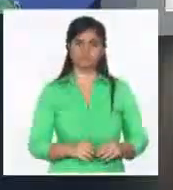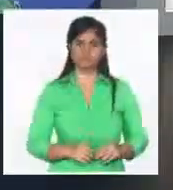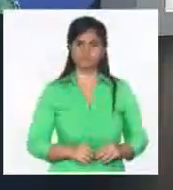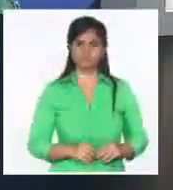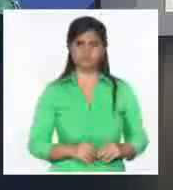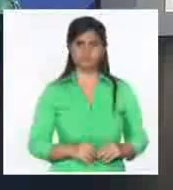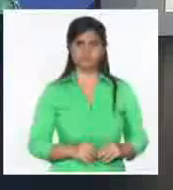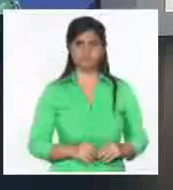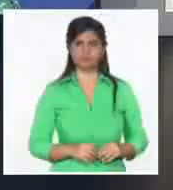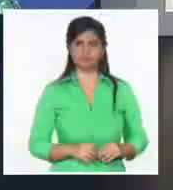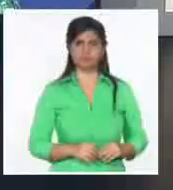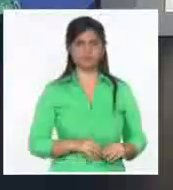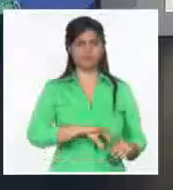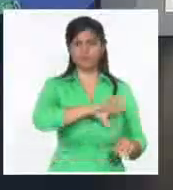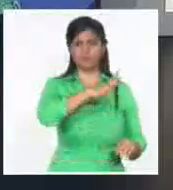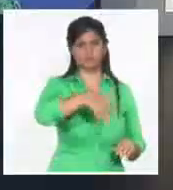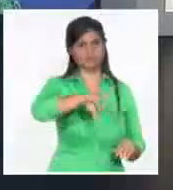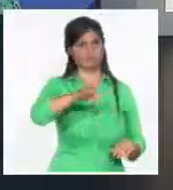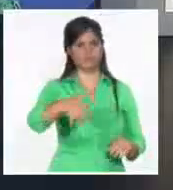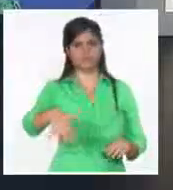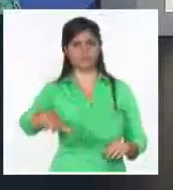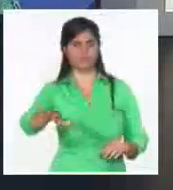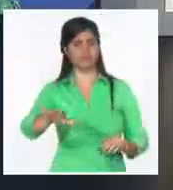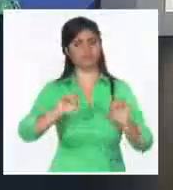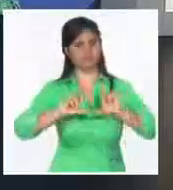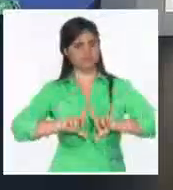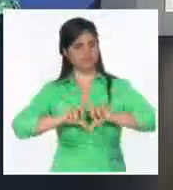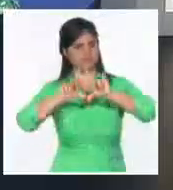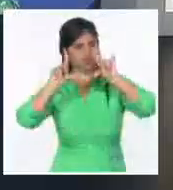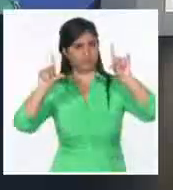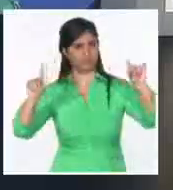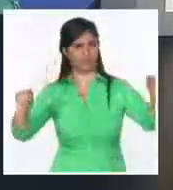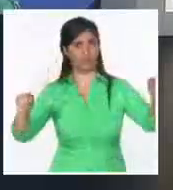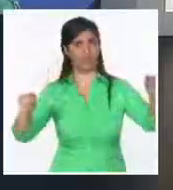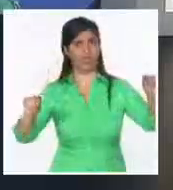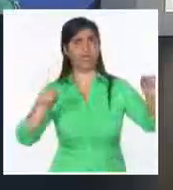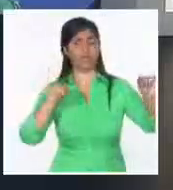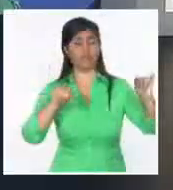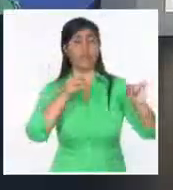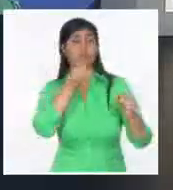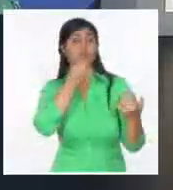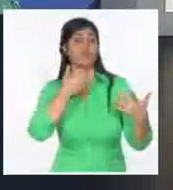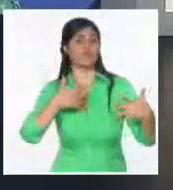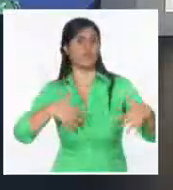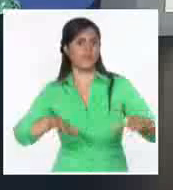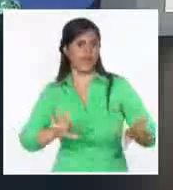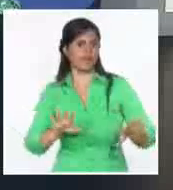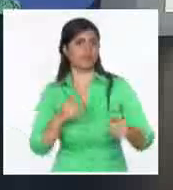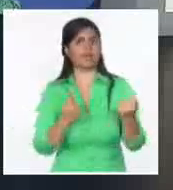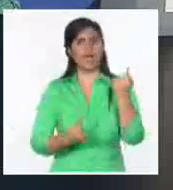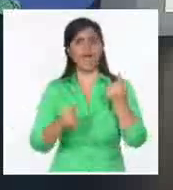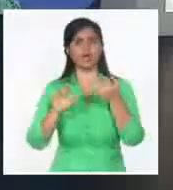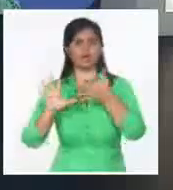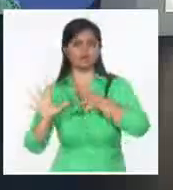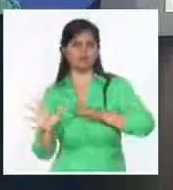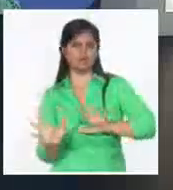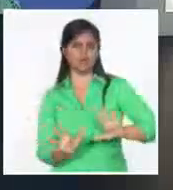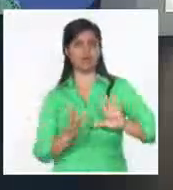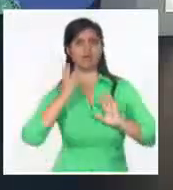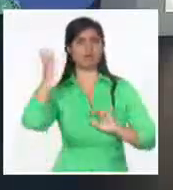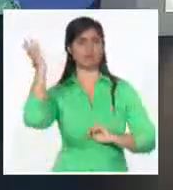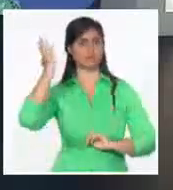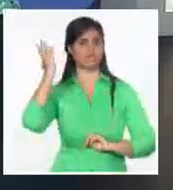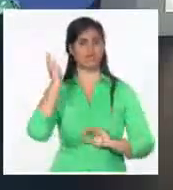bajas presiones que en los próximos días continuará su desplazamiento hacia el oeste, donde pudiera tener quizás algún desarrollo ciclónico. Por tanto,